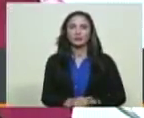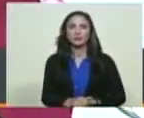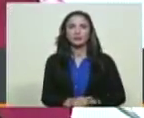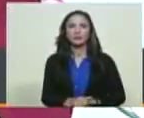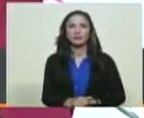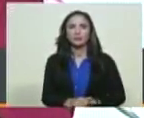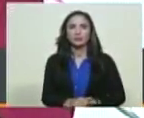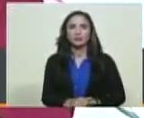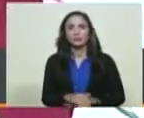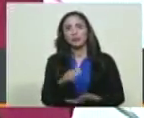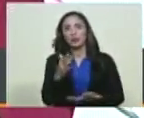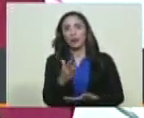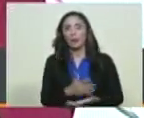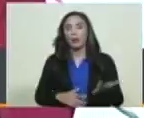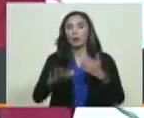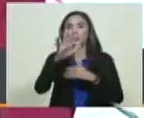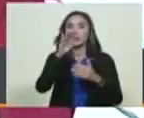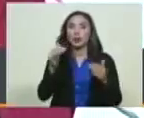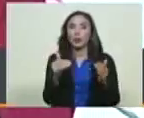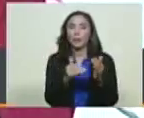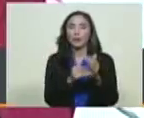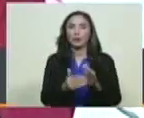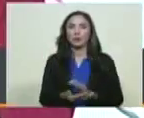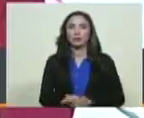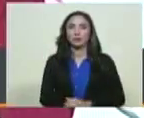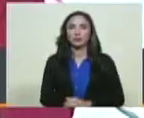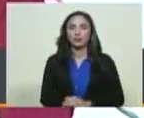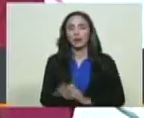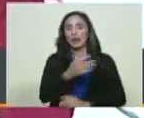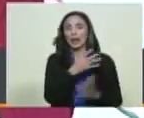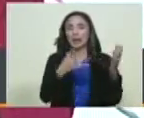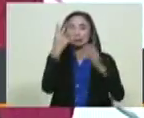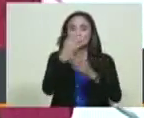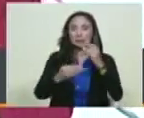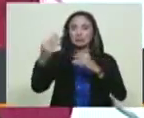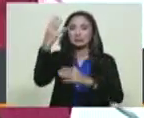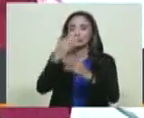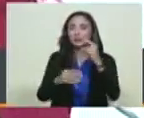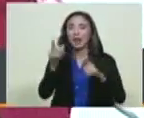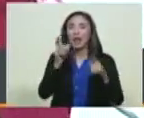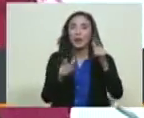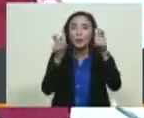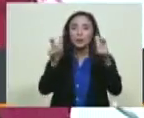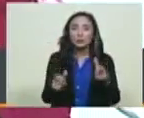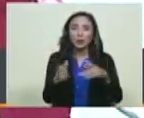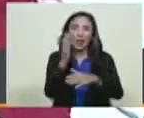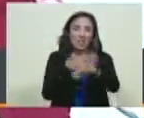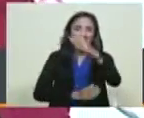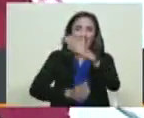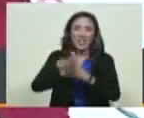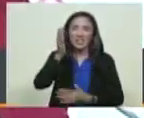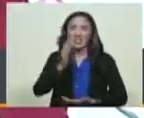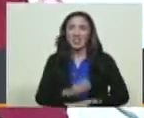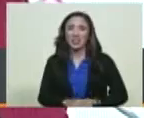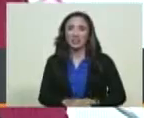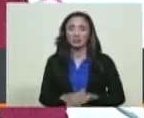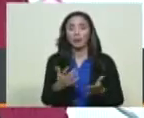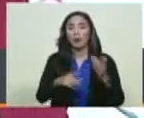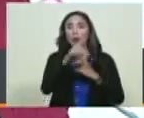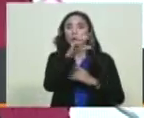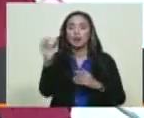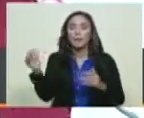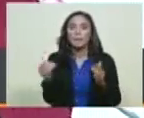con más de 5000 desaparecidos torturados con más de 100.000